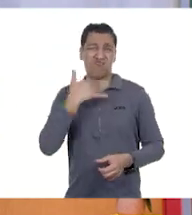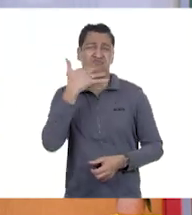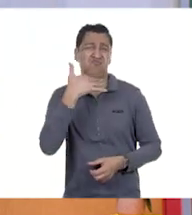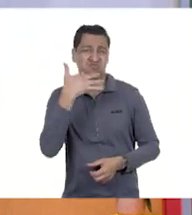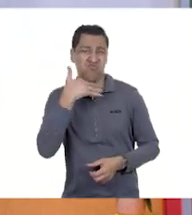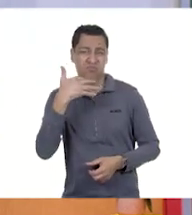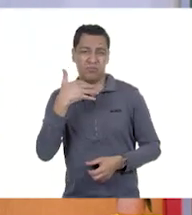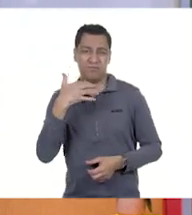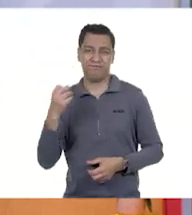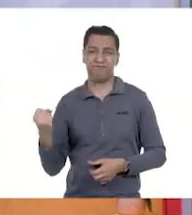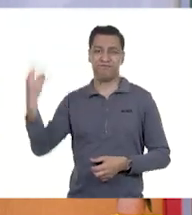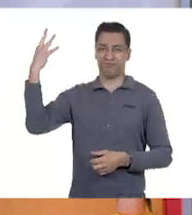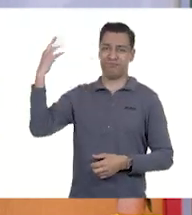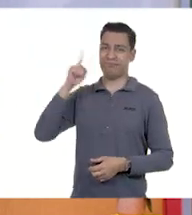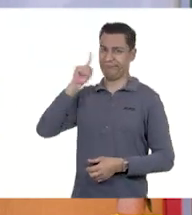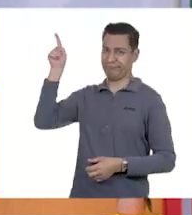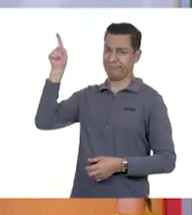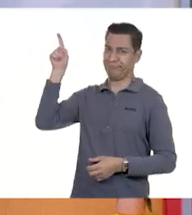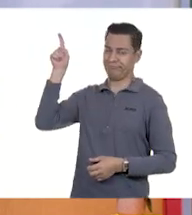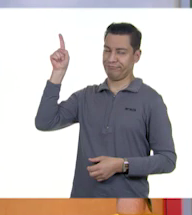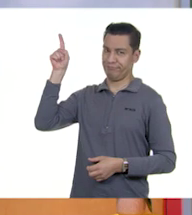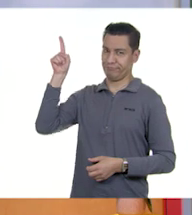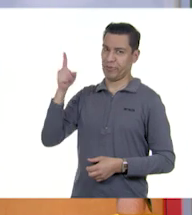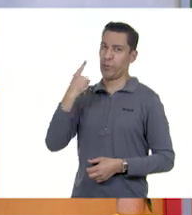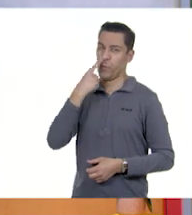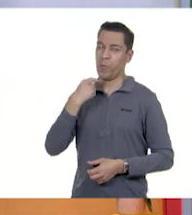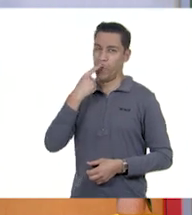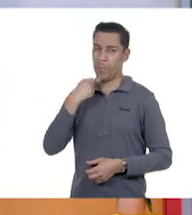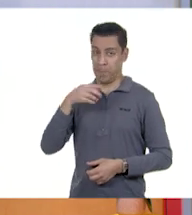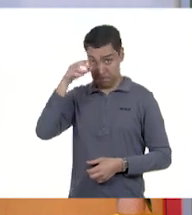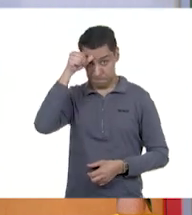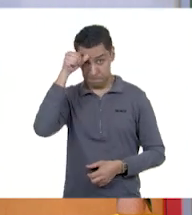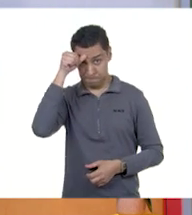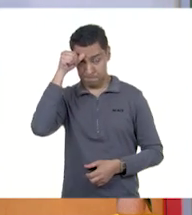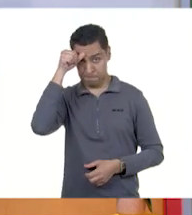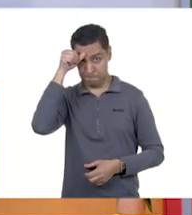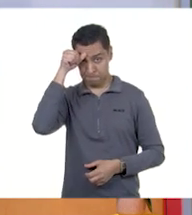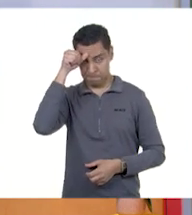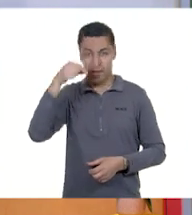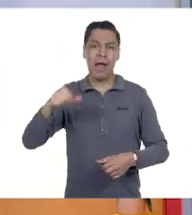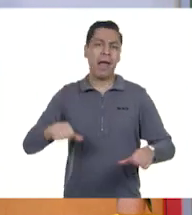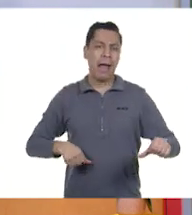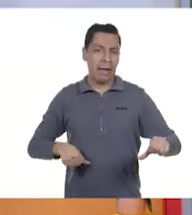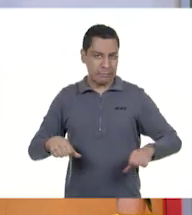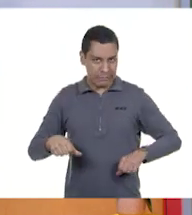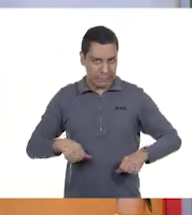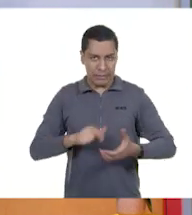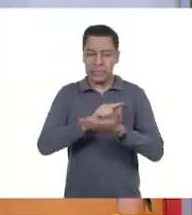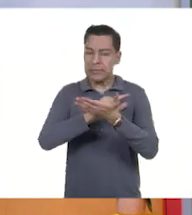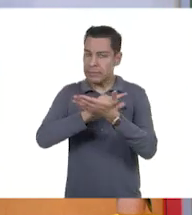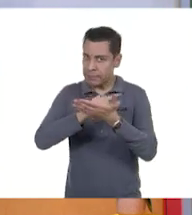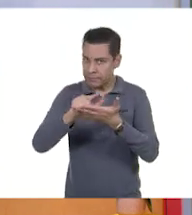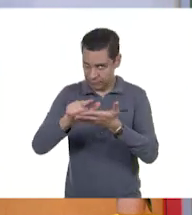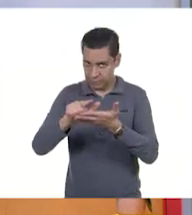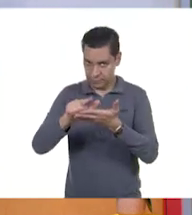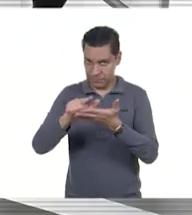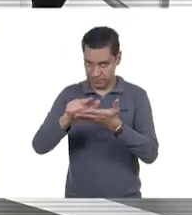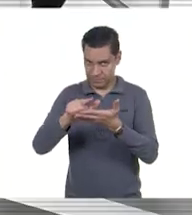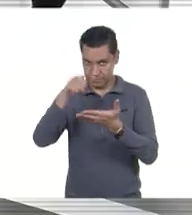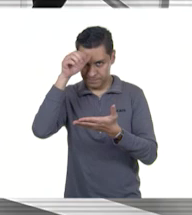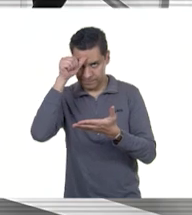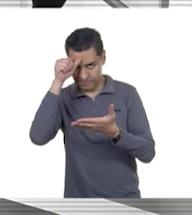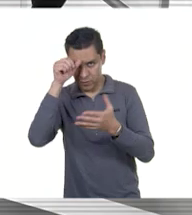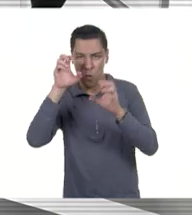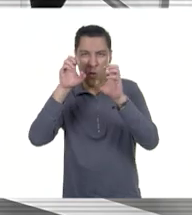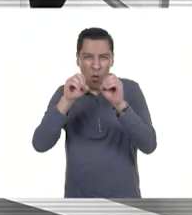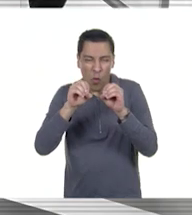limpieza, vamos a señalar nuestro color rojo. O sea que son actividades de limpieza y de higiene, Eric.